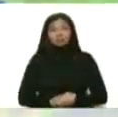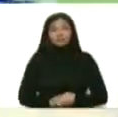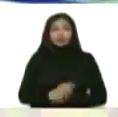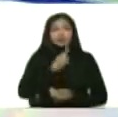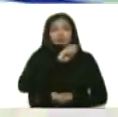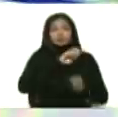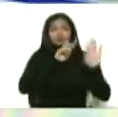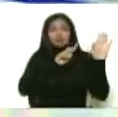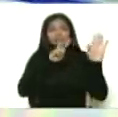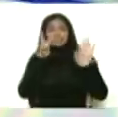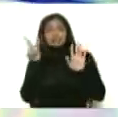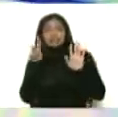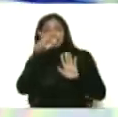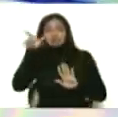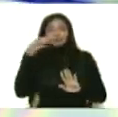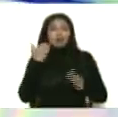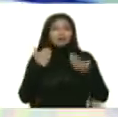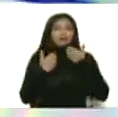167 casos.